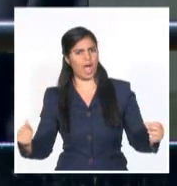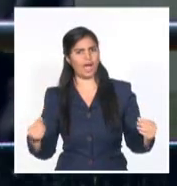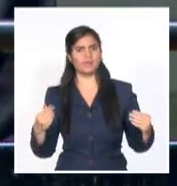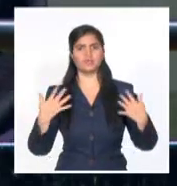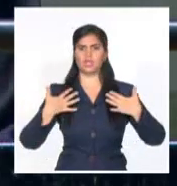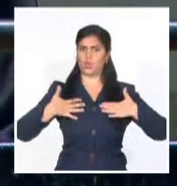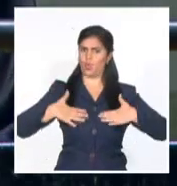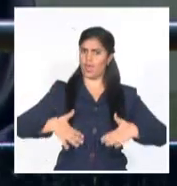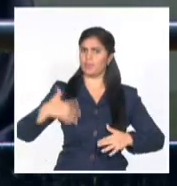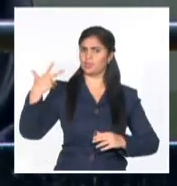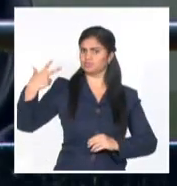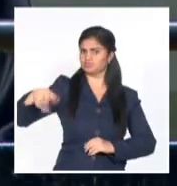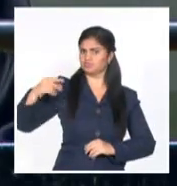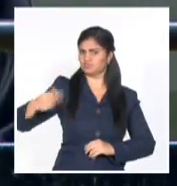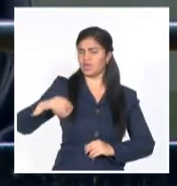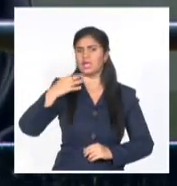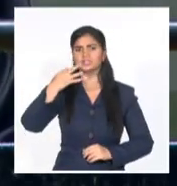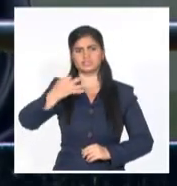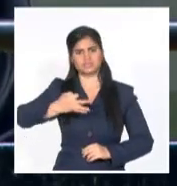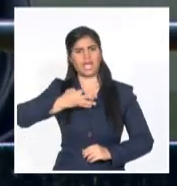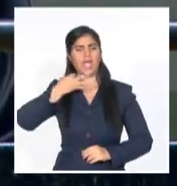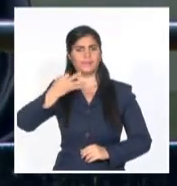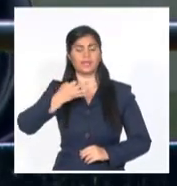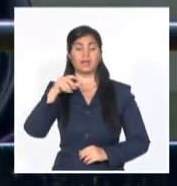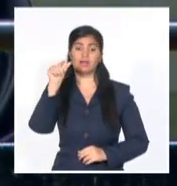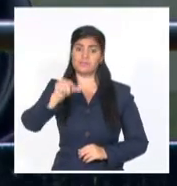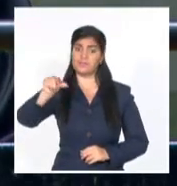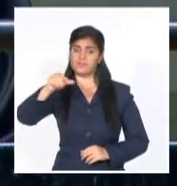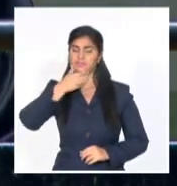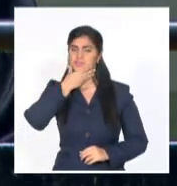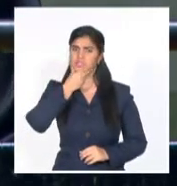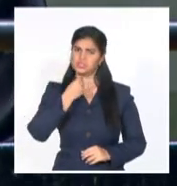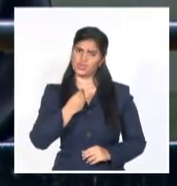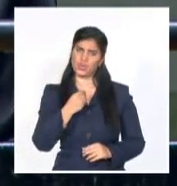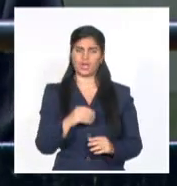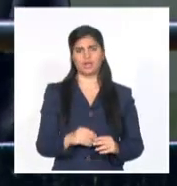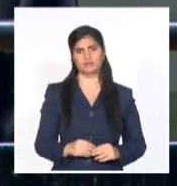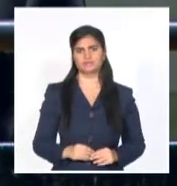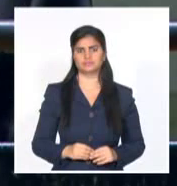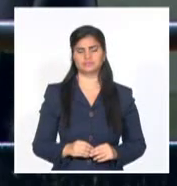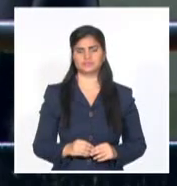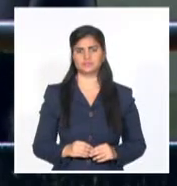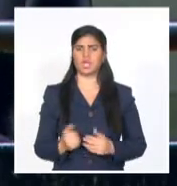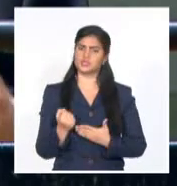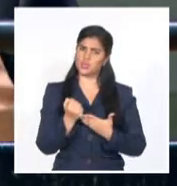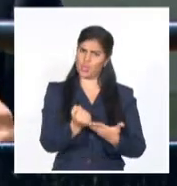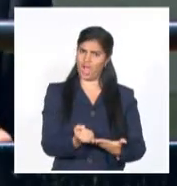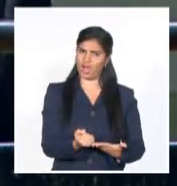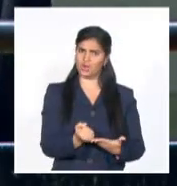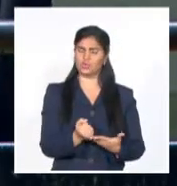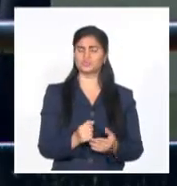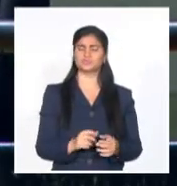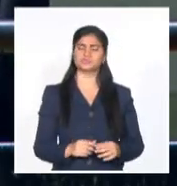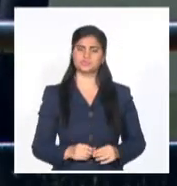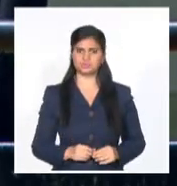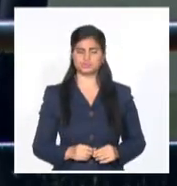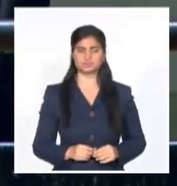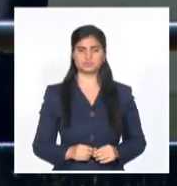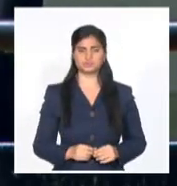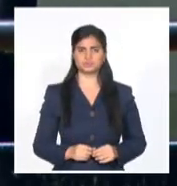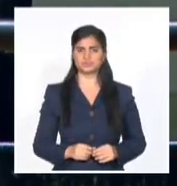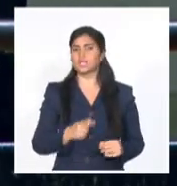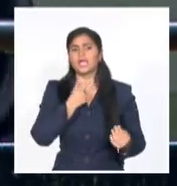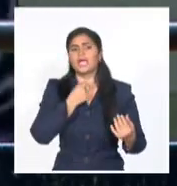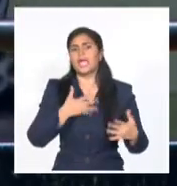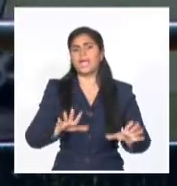comunicacional y su máxima integración social. Sin embargo, ¿cuán diferentes pudieran